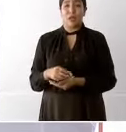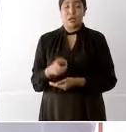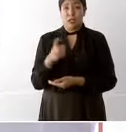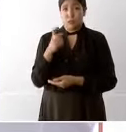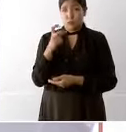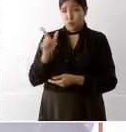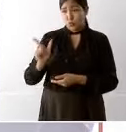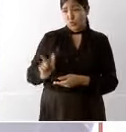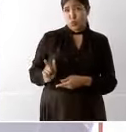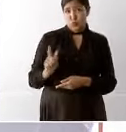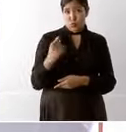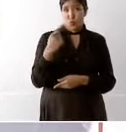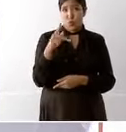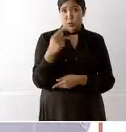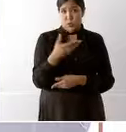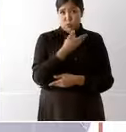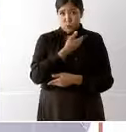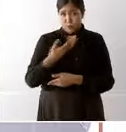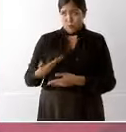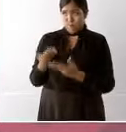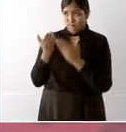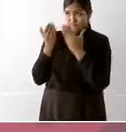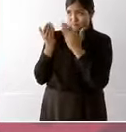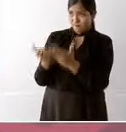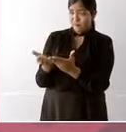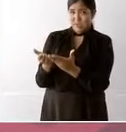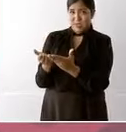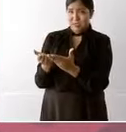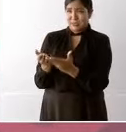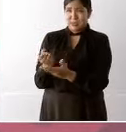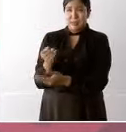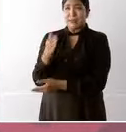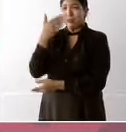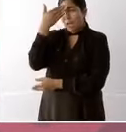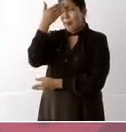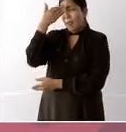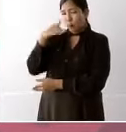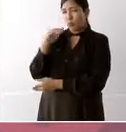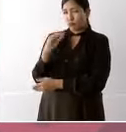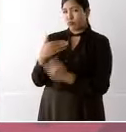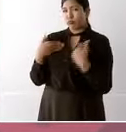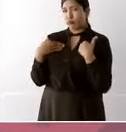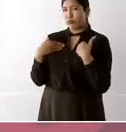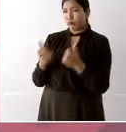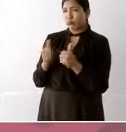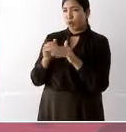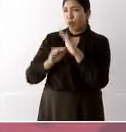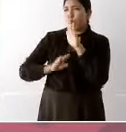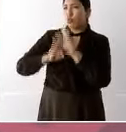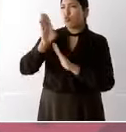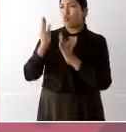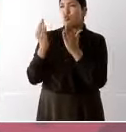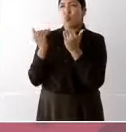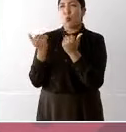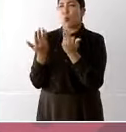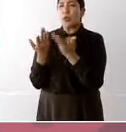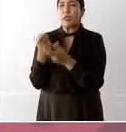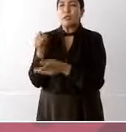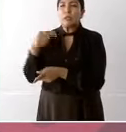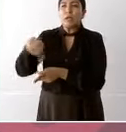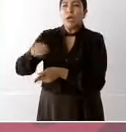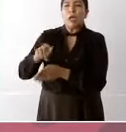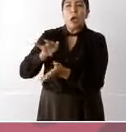que no puede existir un proceso de desarrollo sin tomar en cuenta a toda la población. De acuerdo con su